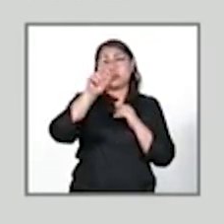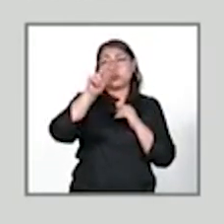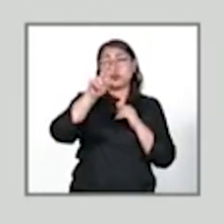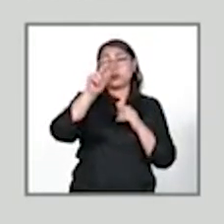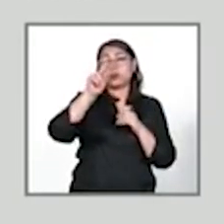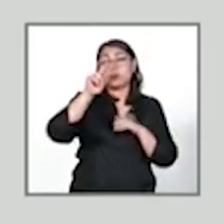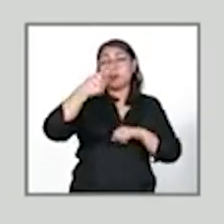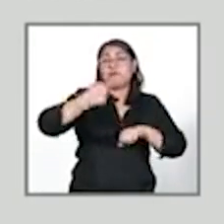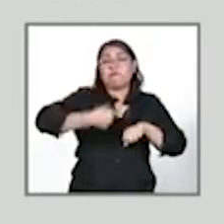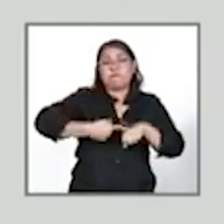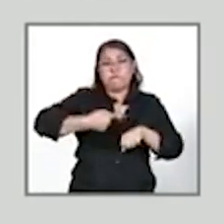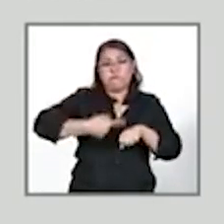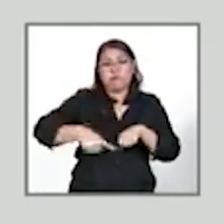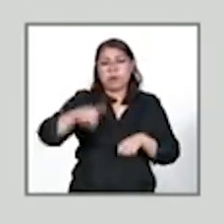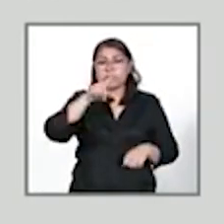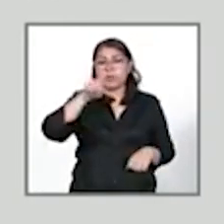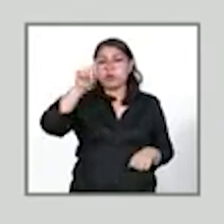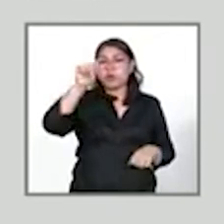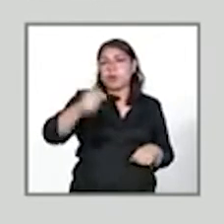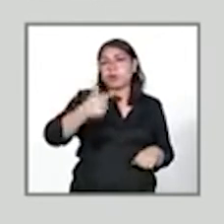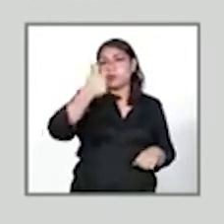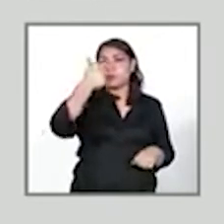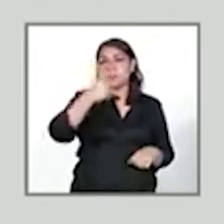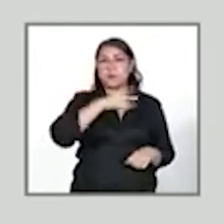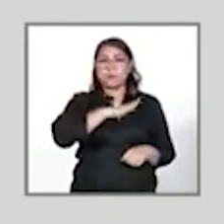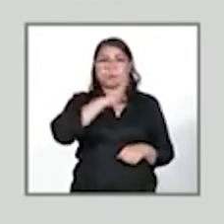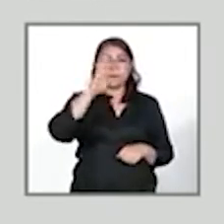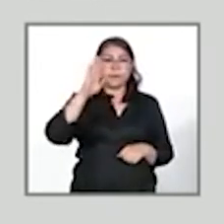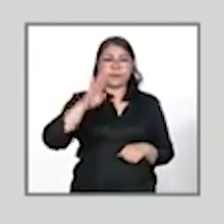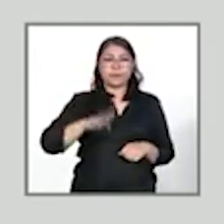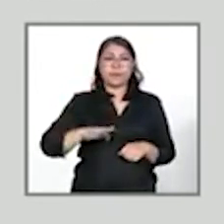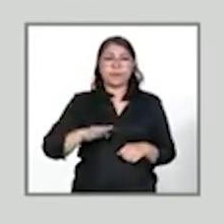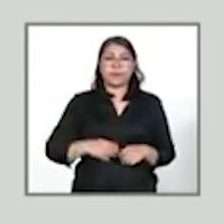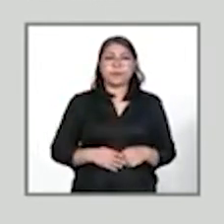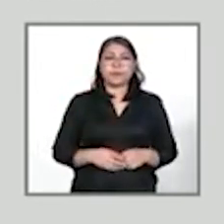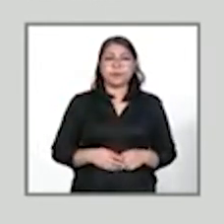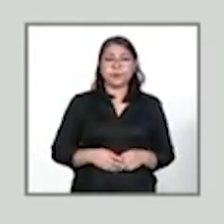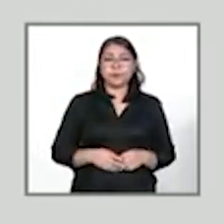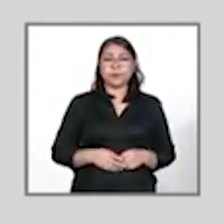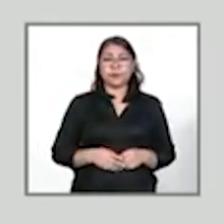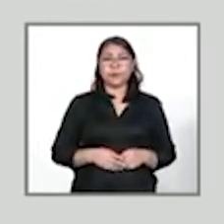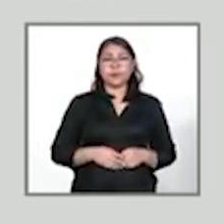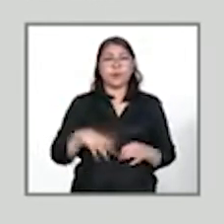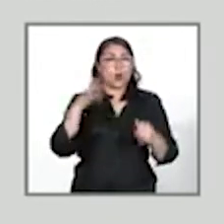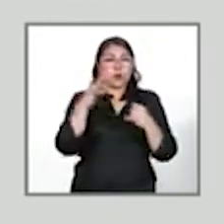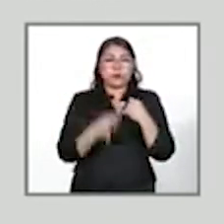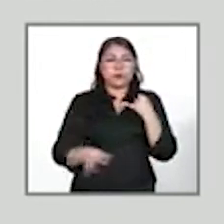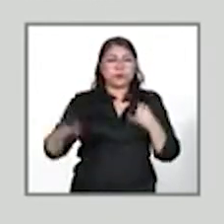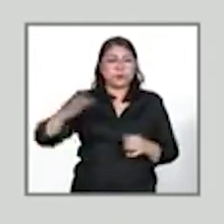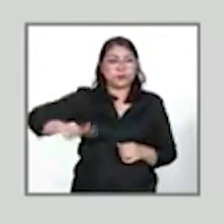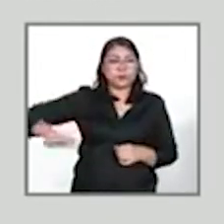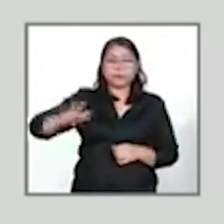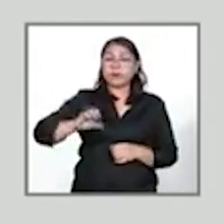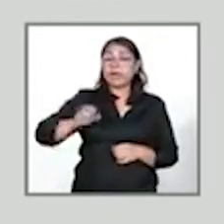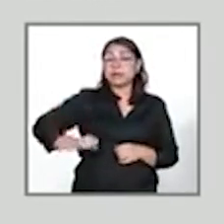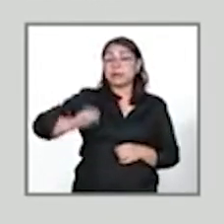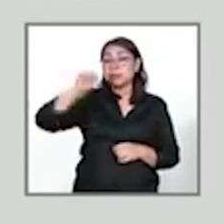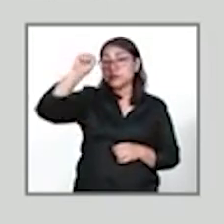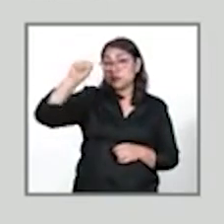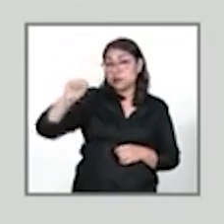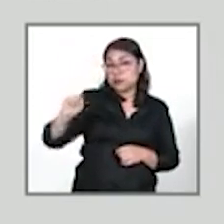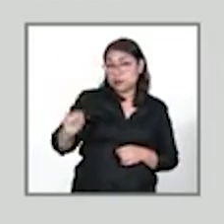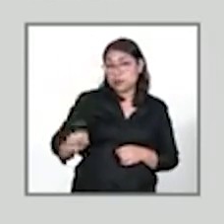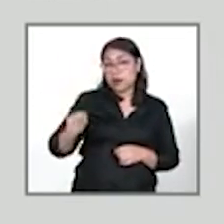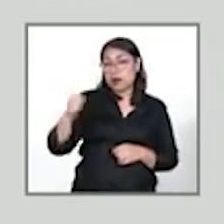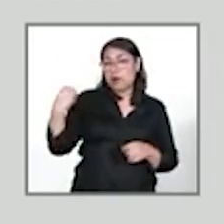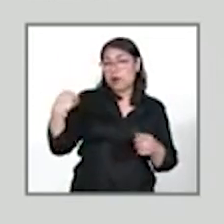1.480 casos confirmados y 127 defunciones registradas. Y por último, en la jurisdicción sanitaria número